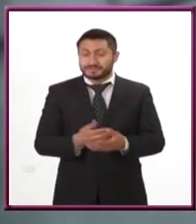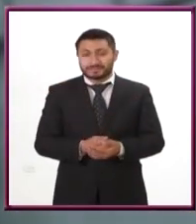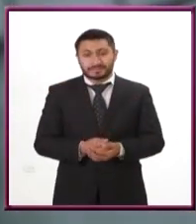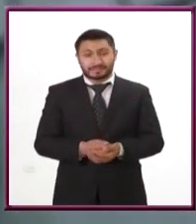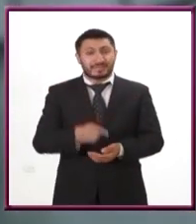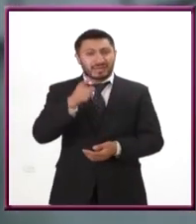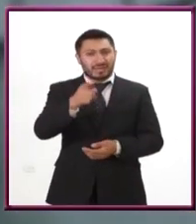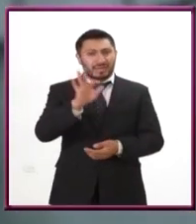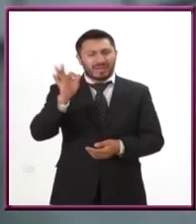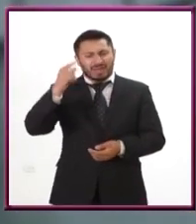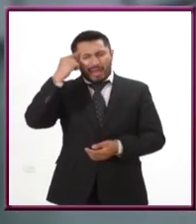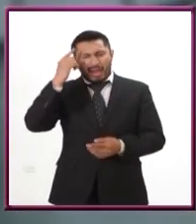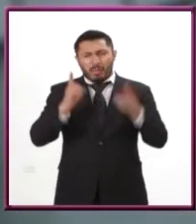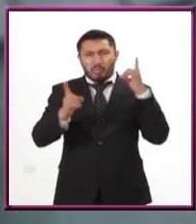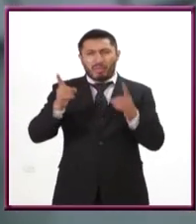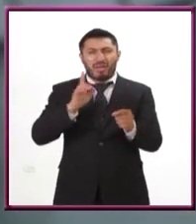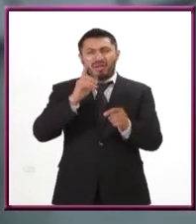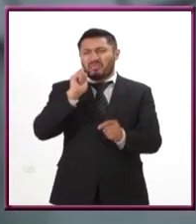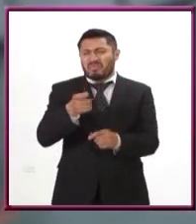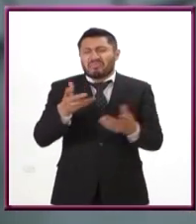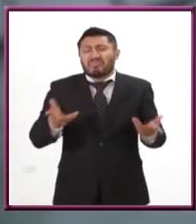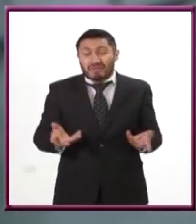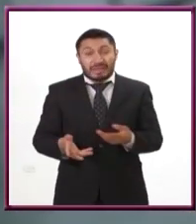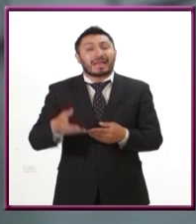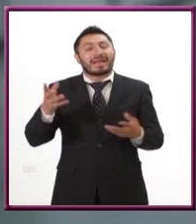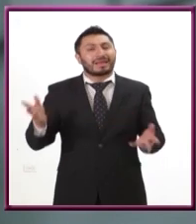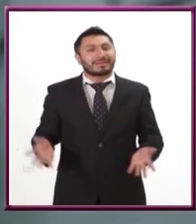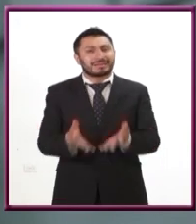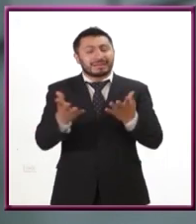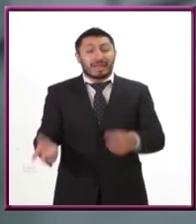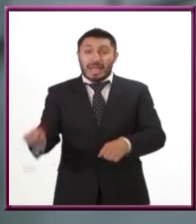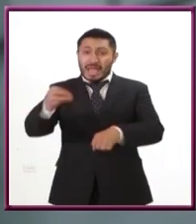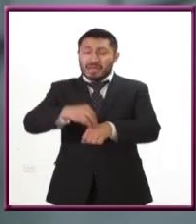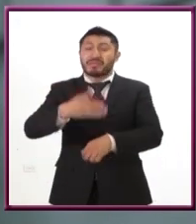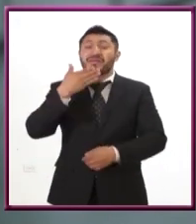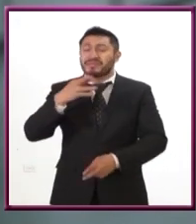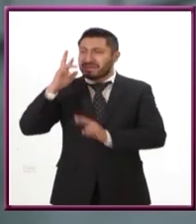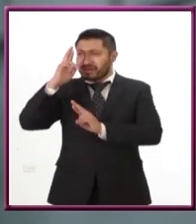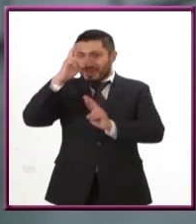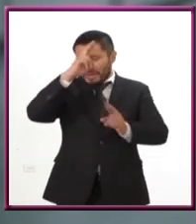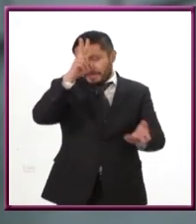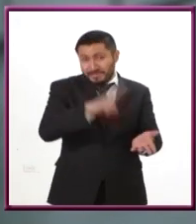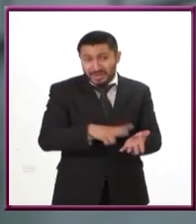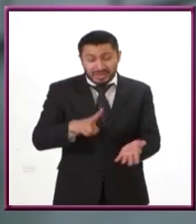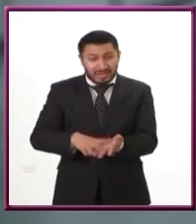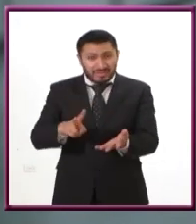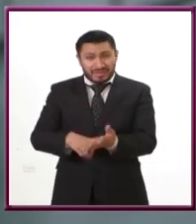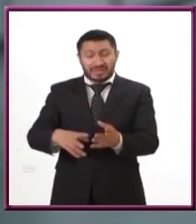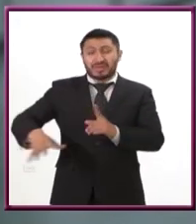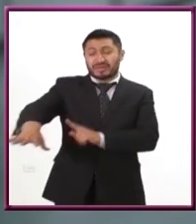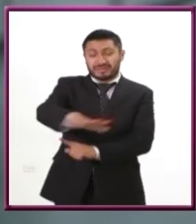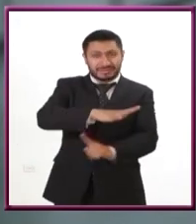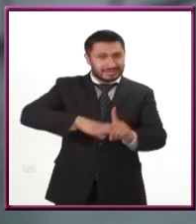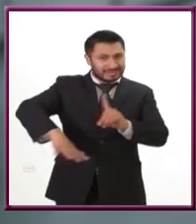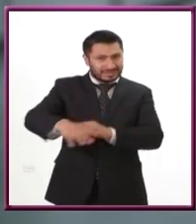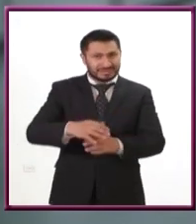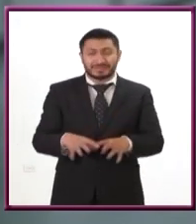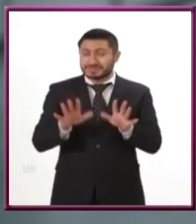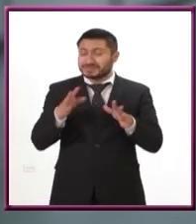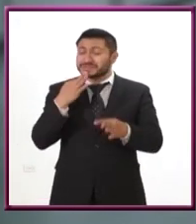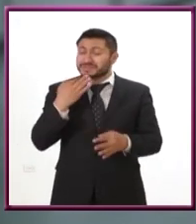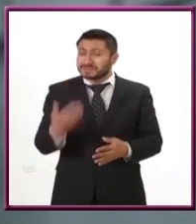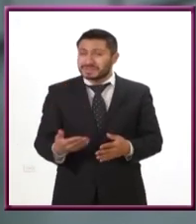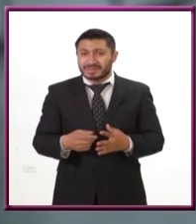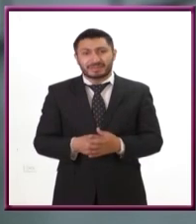te preguntarás. ¿De qué me sirve? Pues para promover actitudes más tolerantes y adaptarnos de mejor manera al mundo en el que